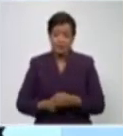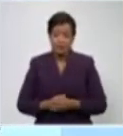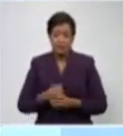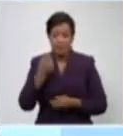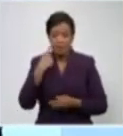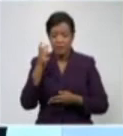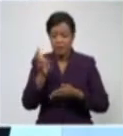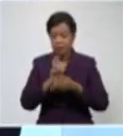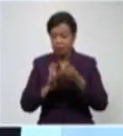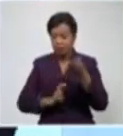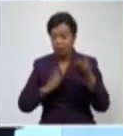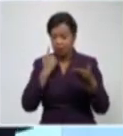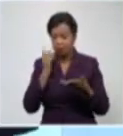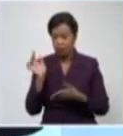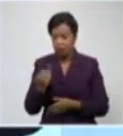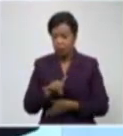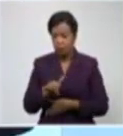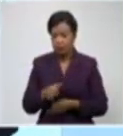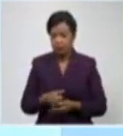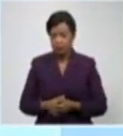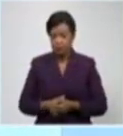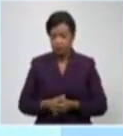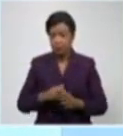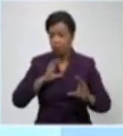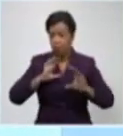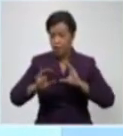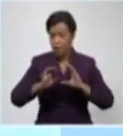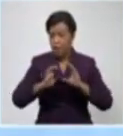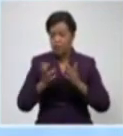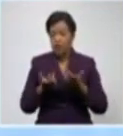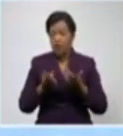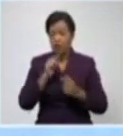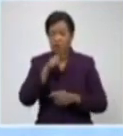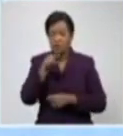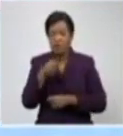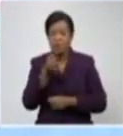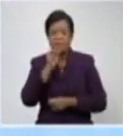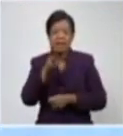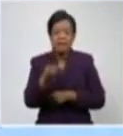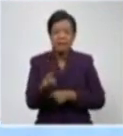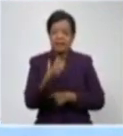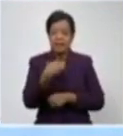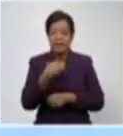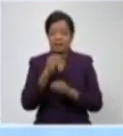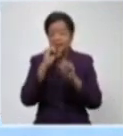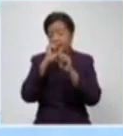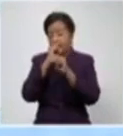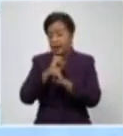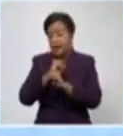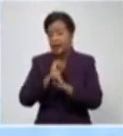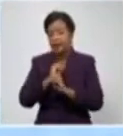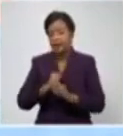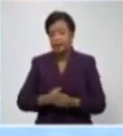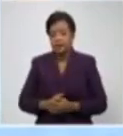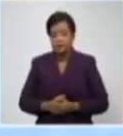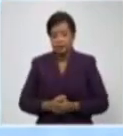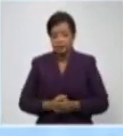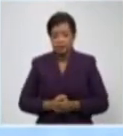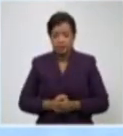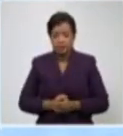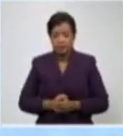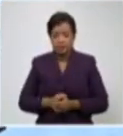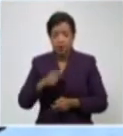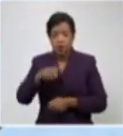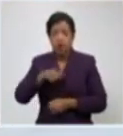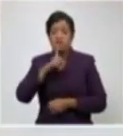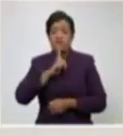chat también. Vamos a mostrarlo con las comunicaciones entre ellos y el carácter secreto, en fin, para que esto saliera el lunes, pero hoy es